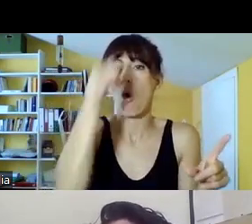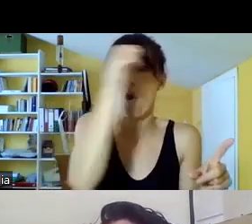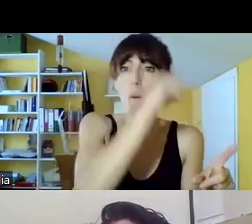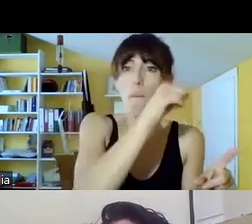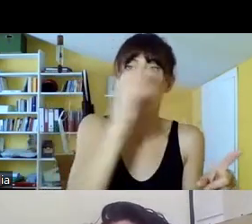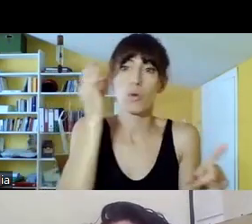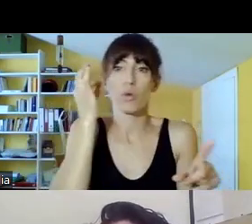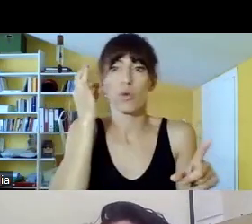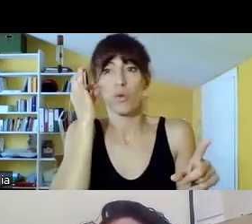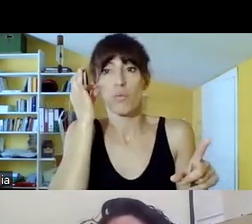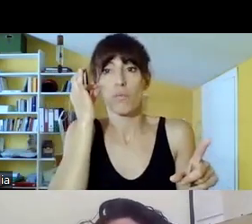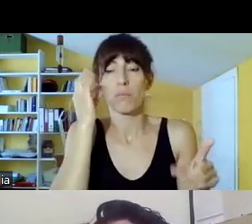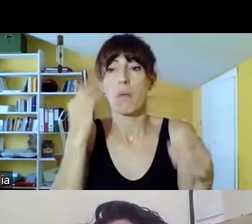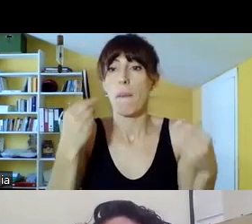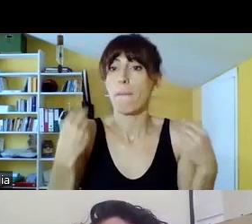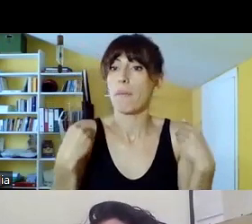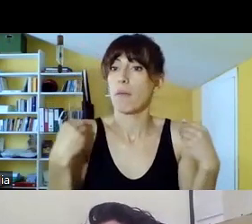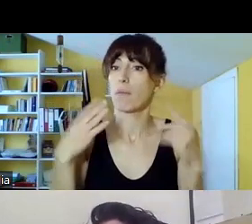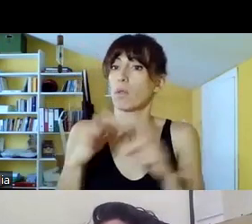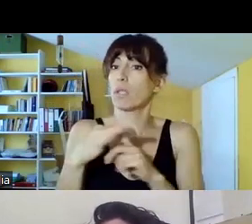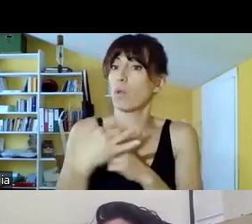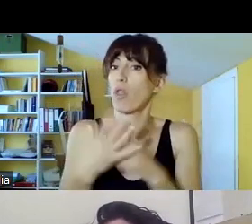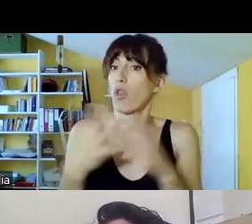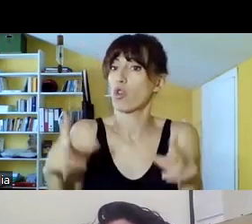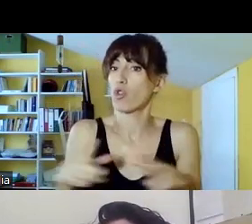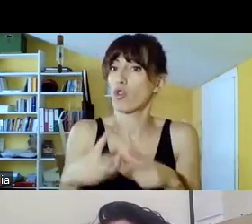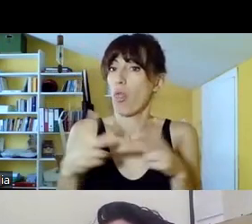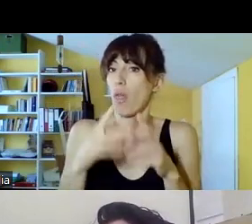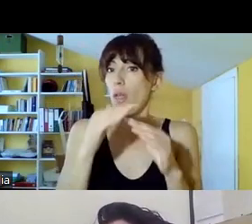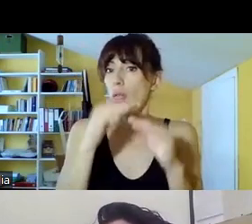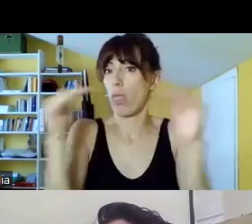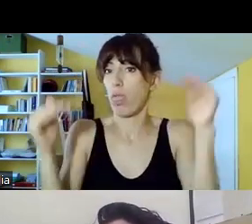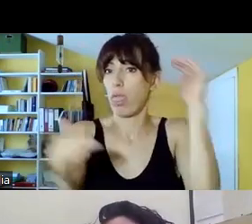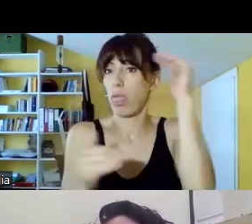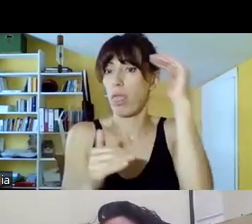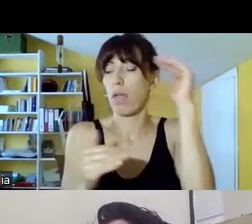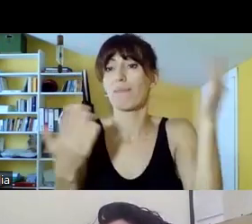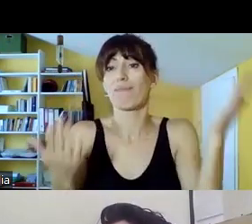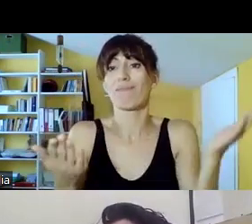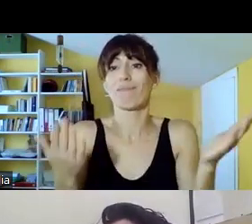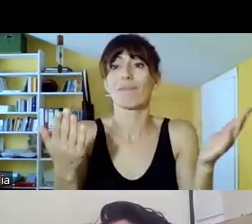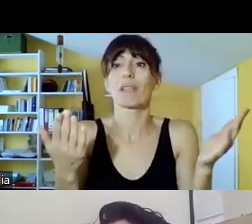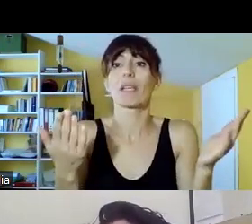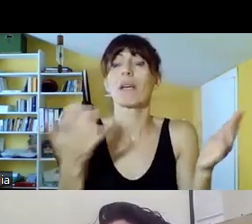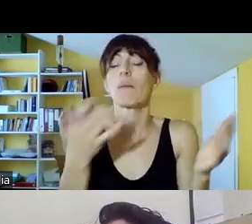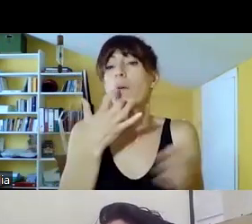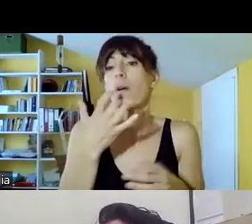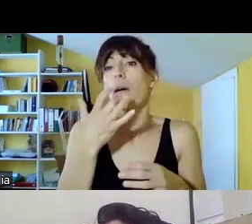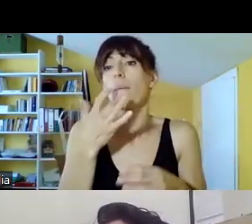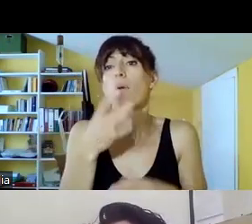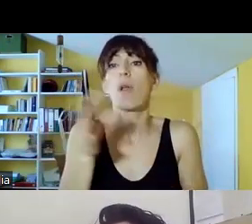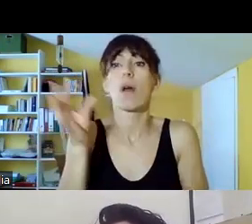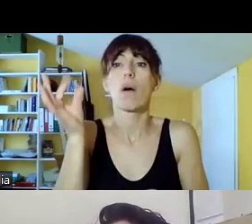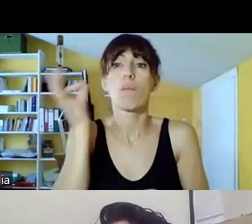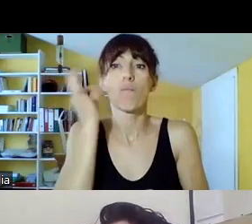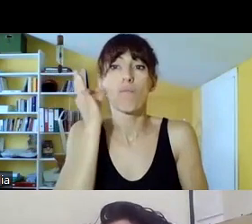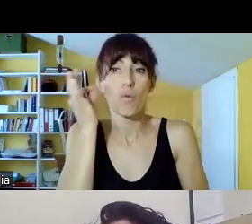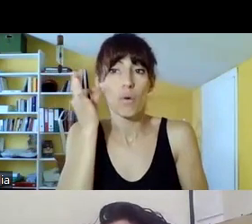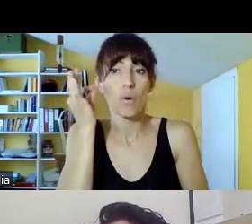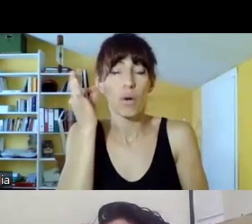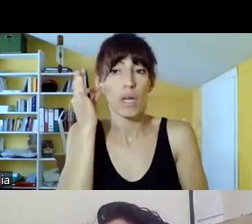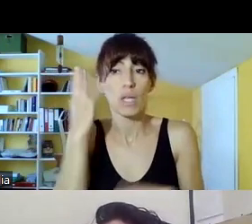vivimos en condiciones sociales muy desiguales, en las que la situación de subordinación a que viven las mujeres en